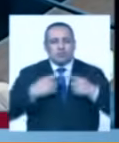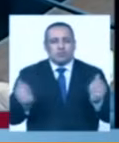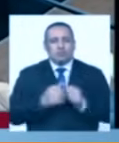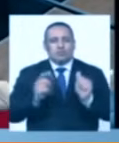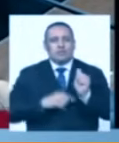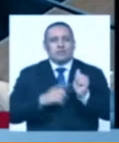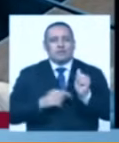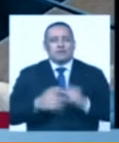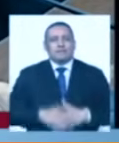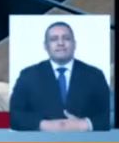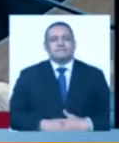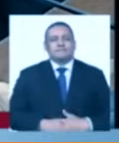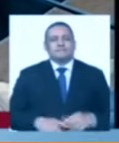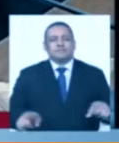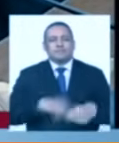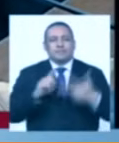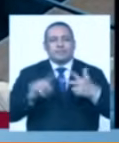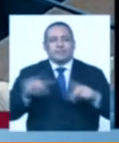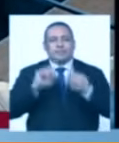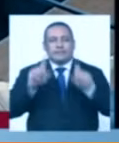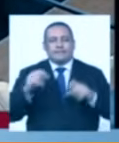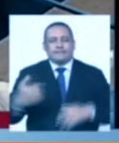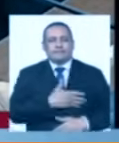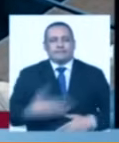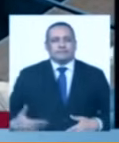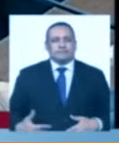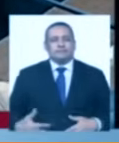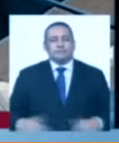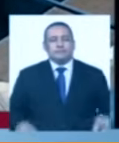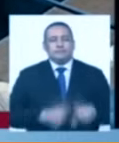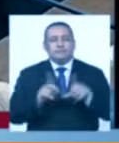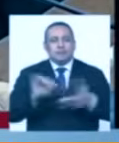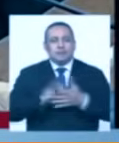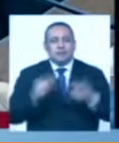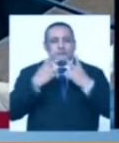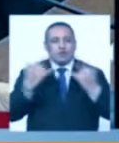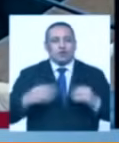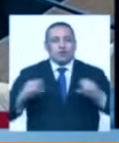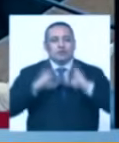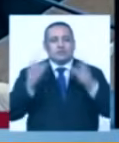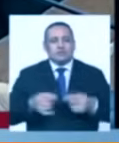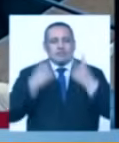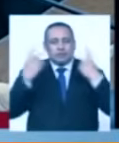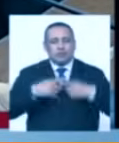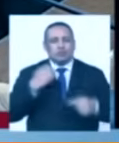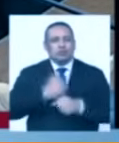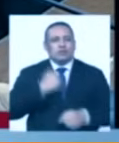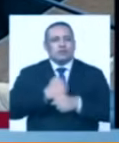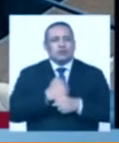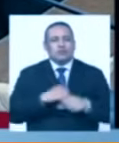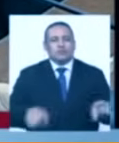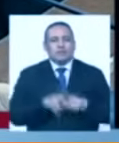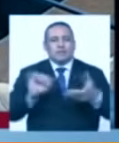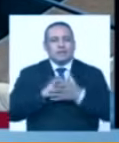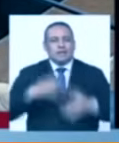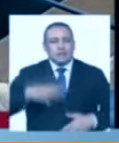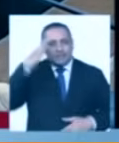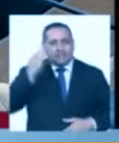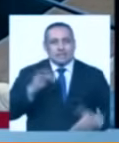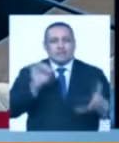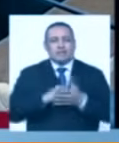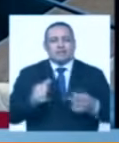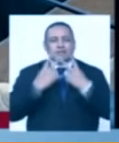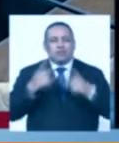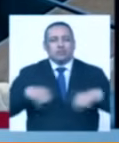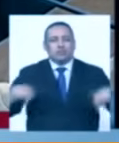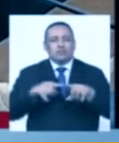hermana. Tercera pregunta, presidenta, por su intermedio. Al día de hoy es conocido el modus operandi que presuntamente